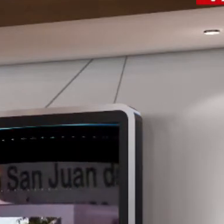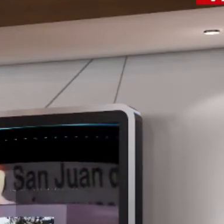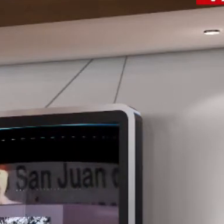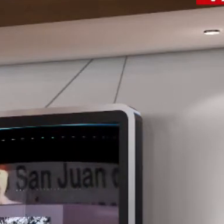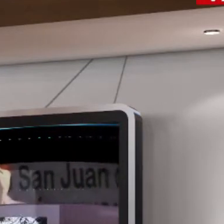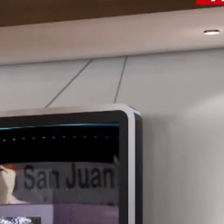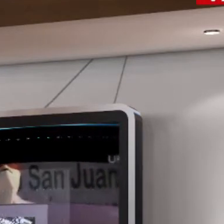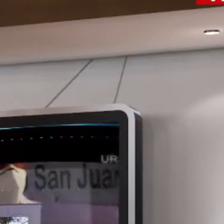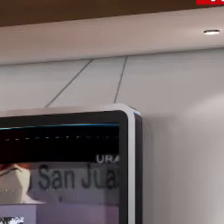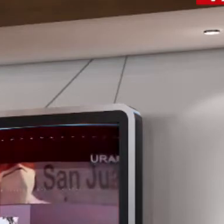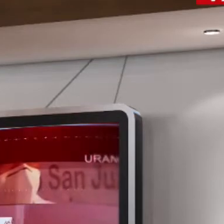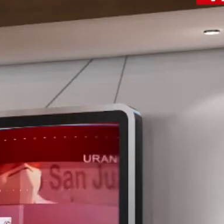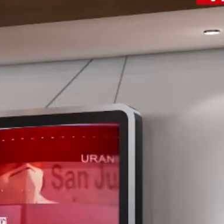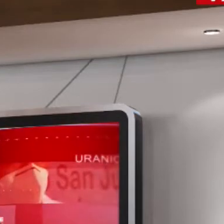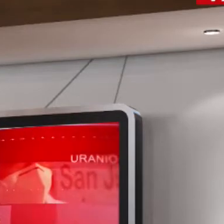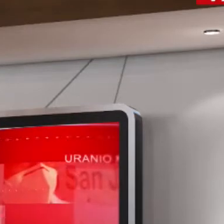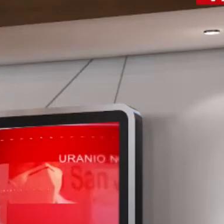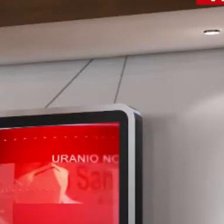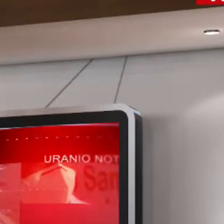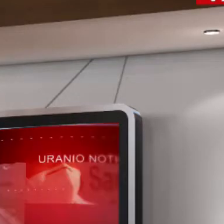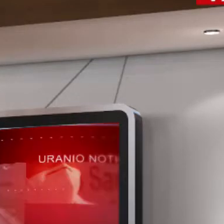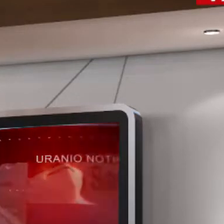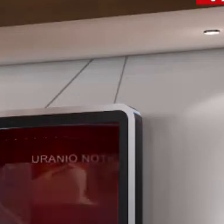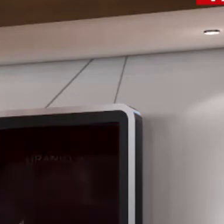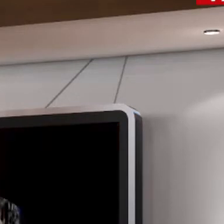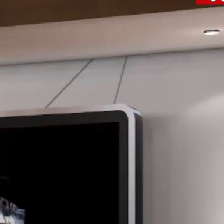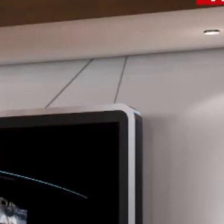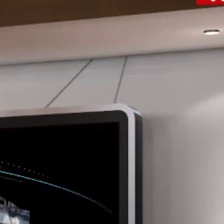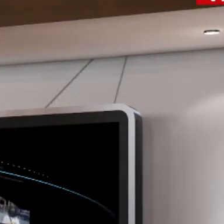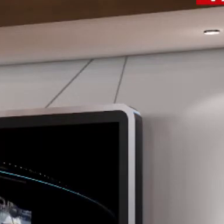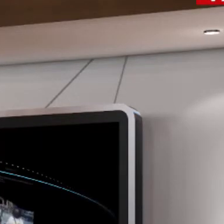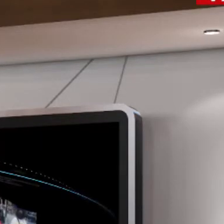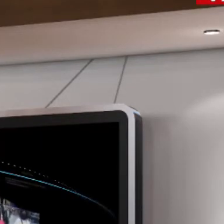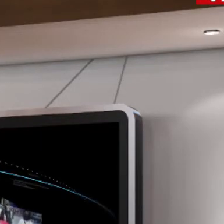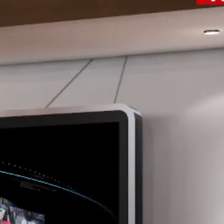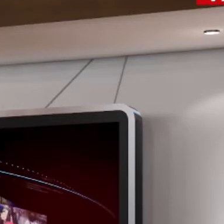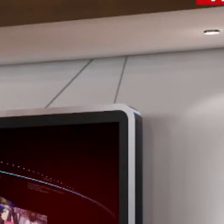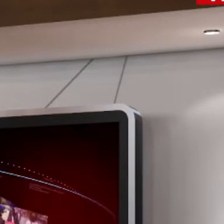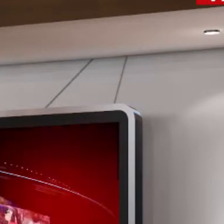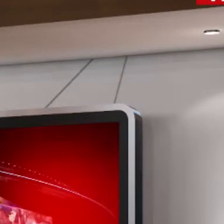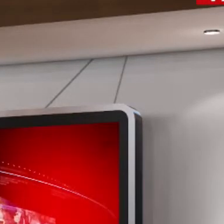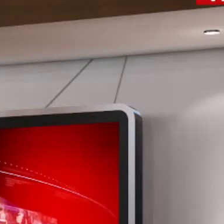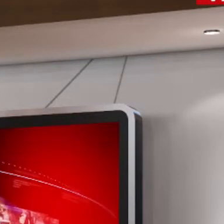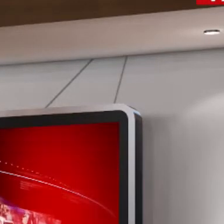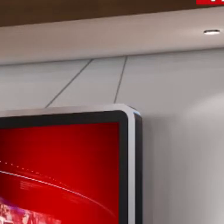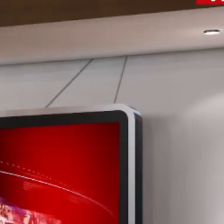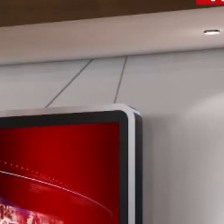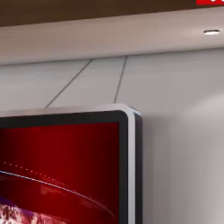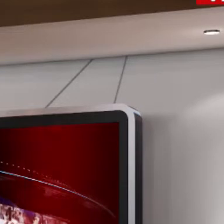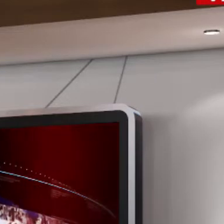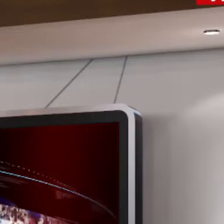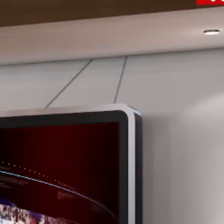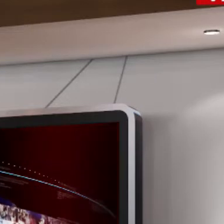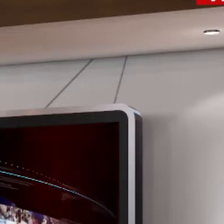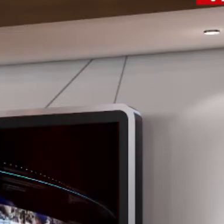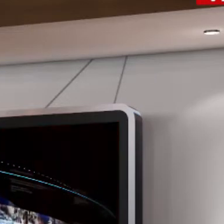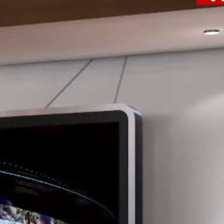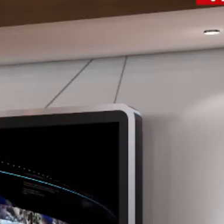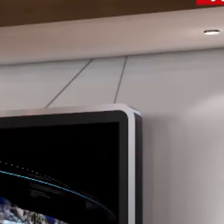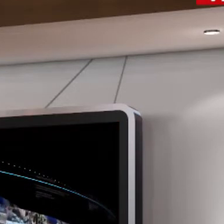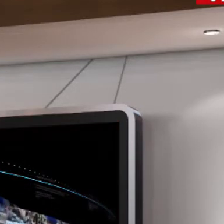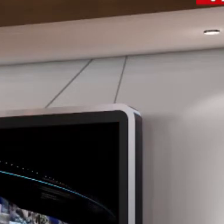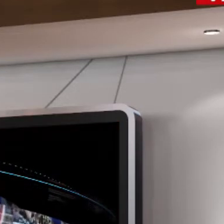que nosotros hemos estado trabajando en lo que es la formalización de los, en la ciudad de Iquitos y también en Yurimaguas,